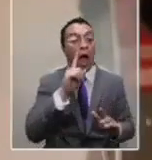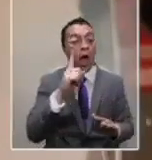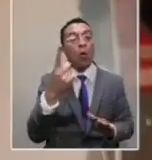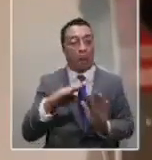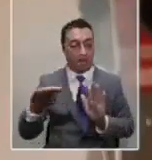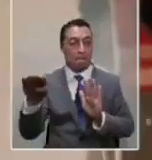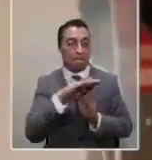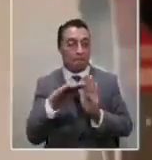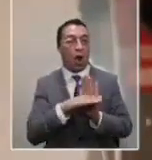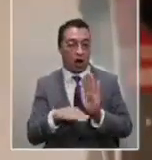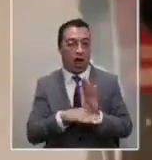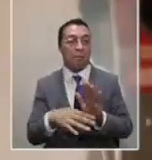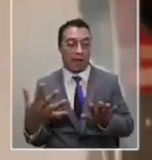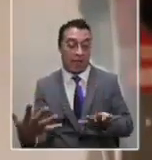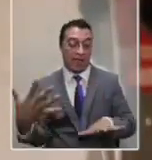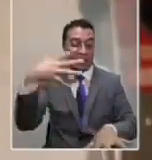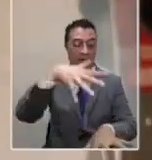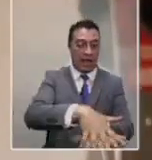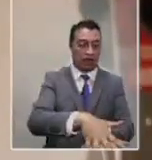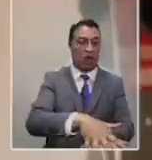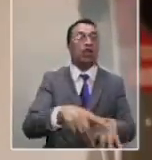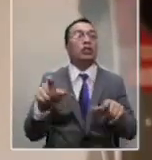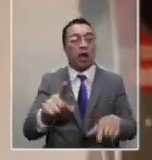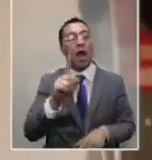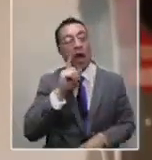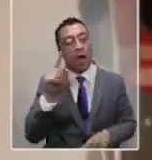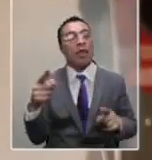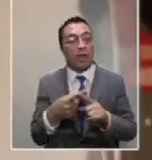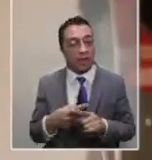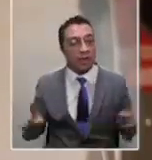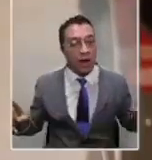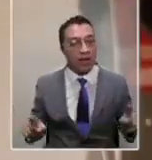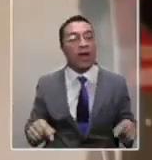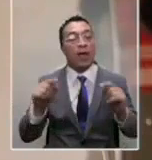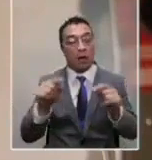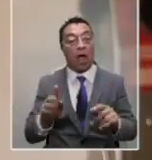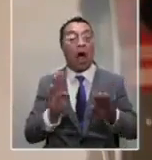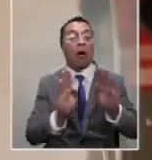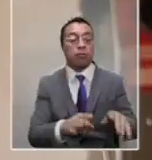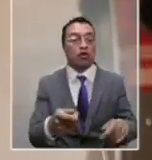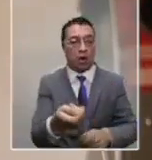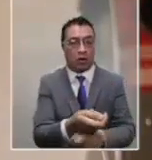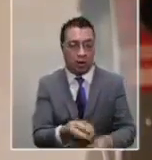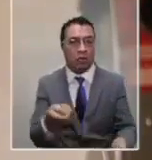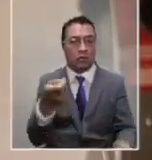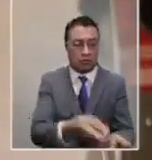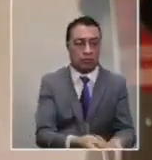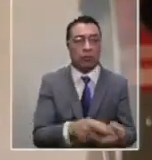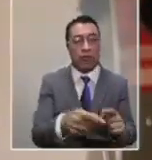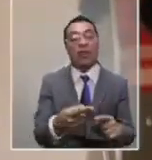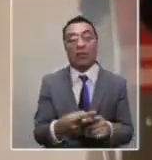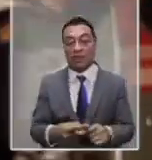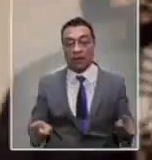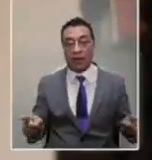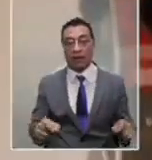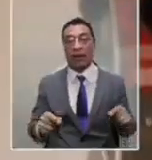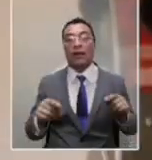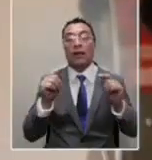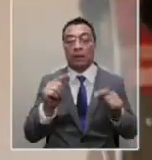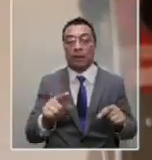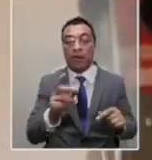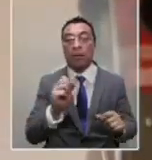hay un programa de integración, de inserción de esas personas con apoyo económico, en fin. Es una